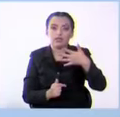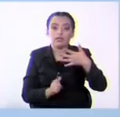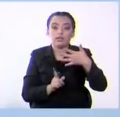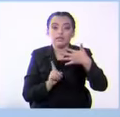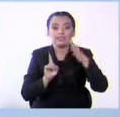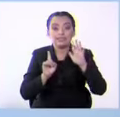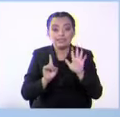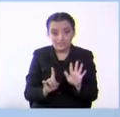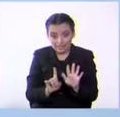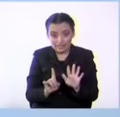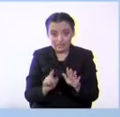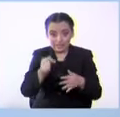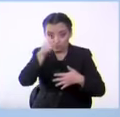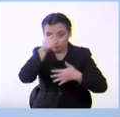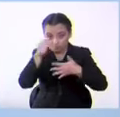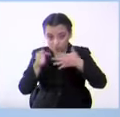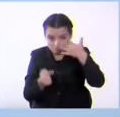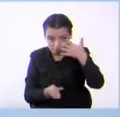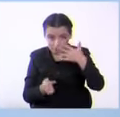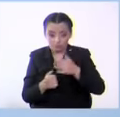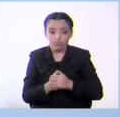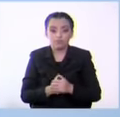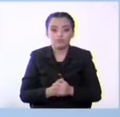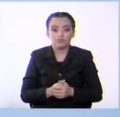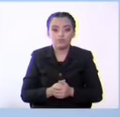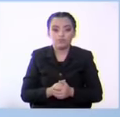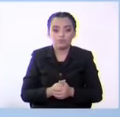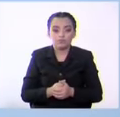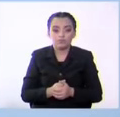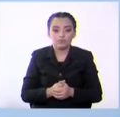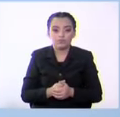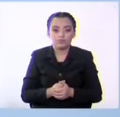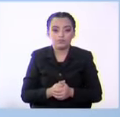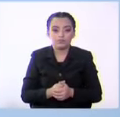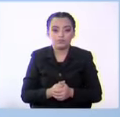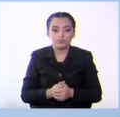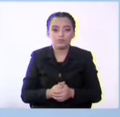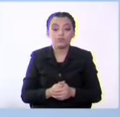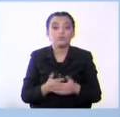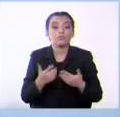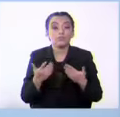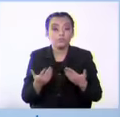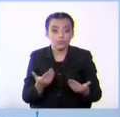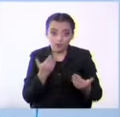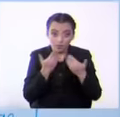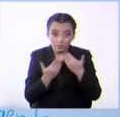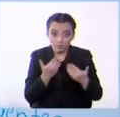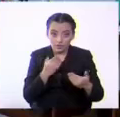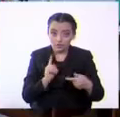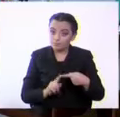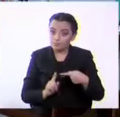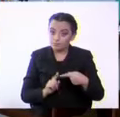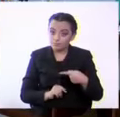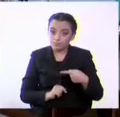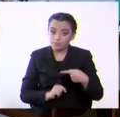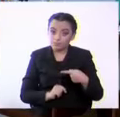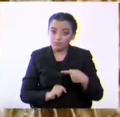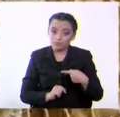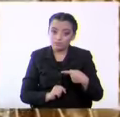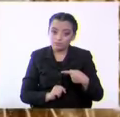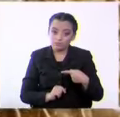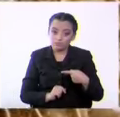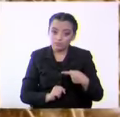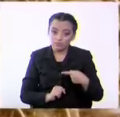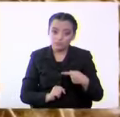son bastante preocupantes. De entrada, quizás uno de los eventos que deberíamos hablar en sí es de la